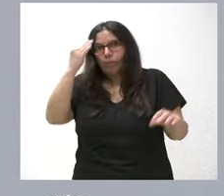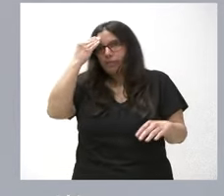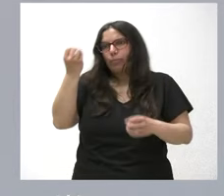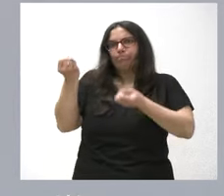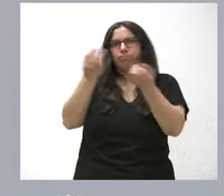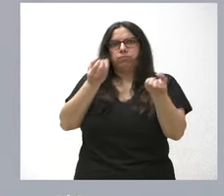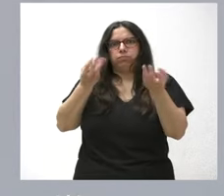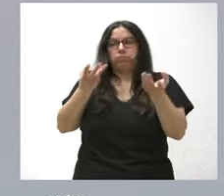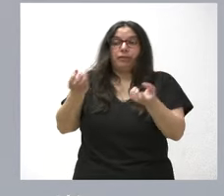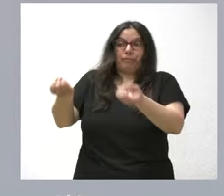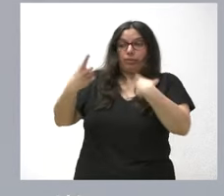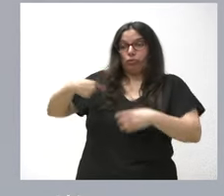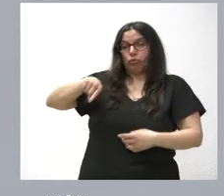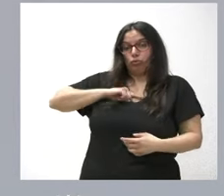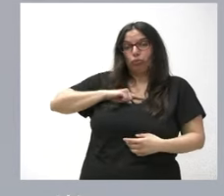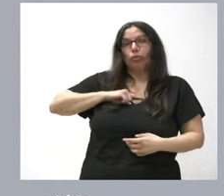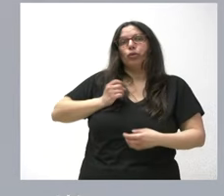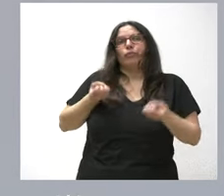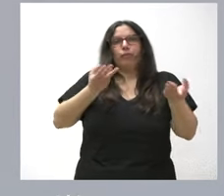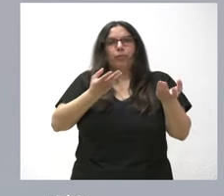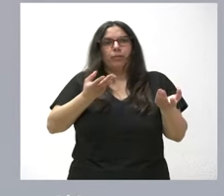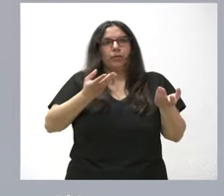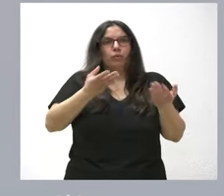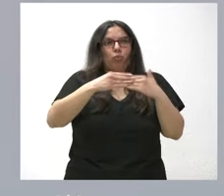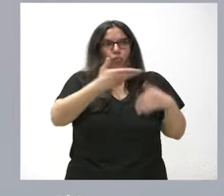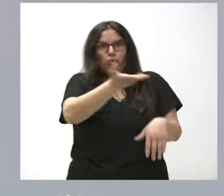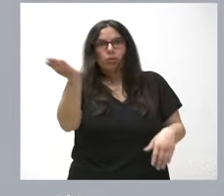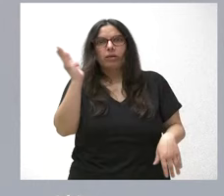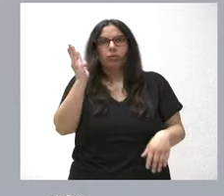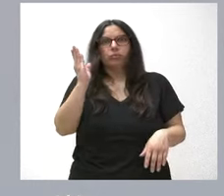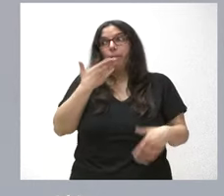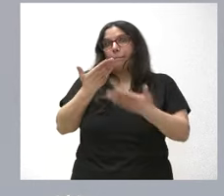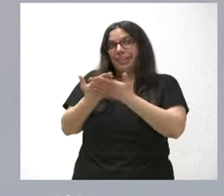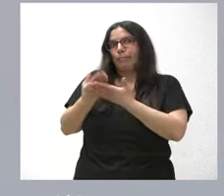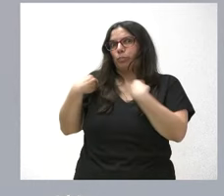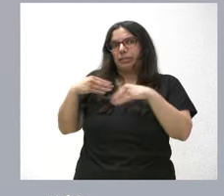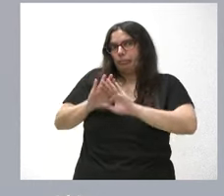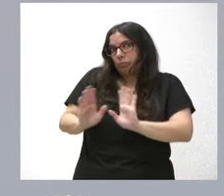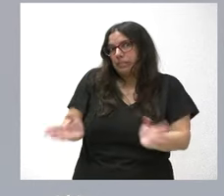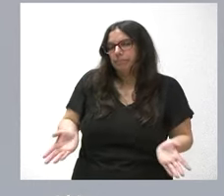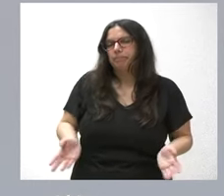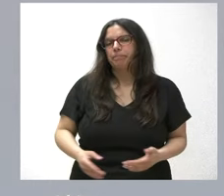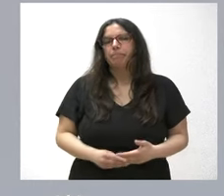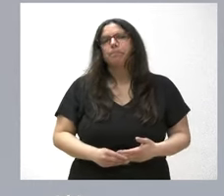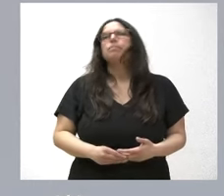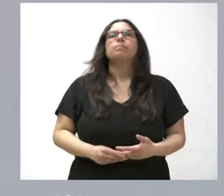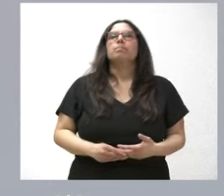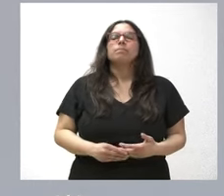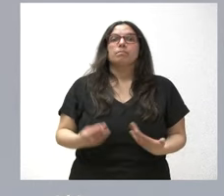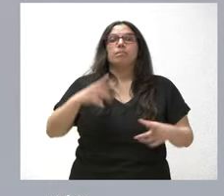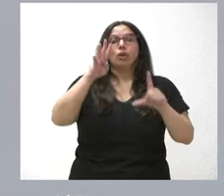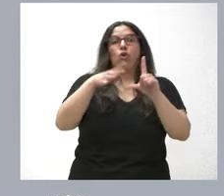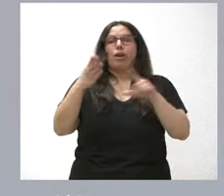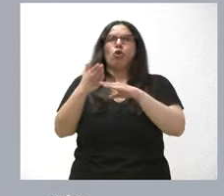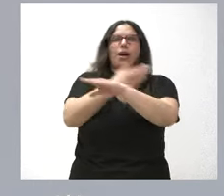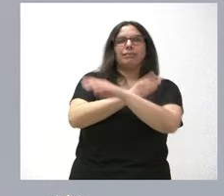a la Junta de Castilla y León, que se dé información a los usuarios, es lo que le estamos pidiendo básicamente a Renfe, que estos horarios se sepan con